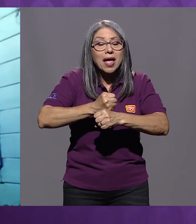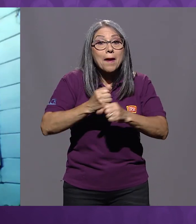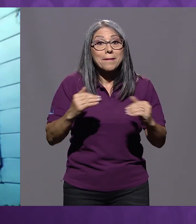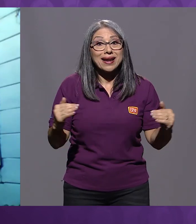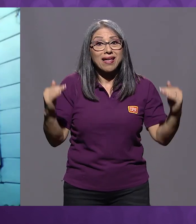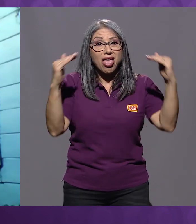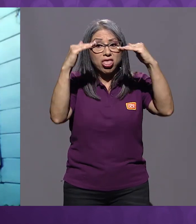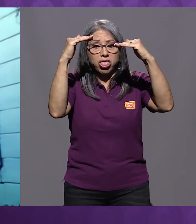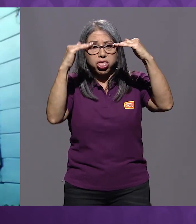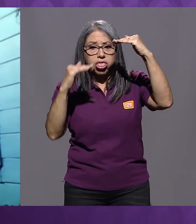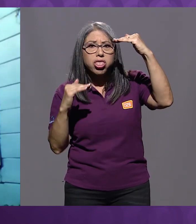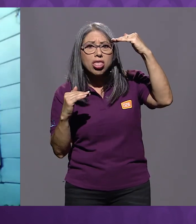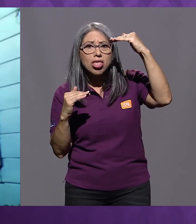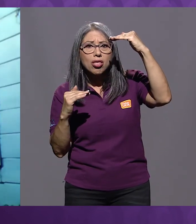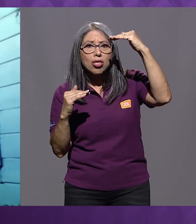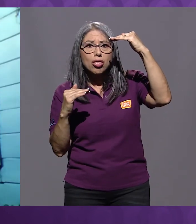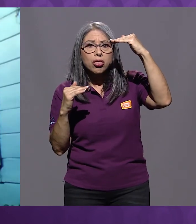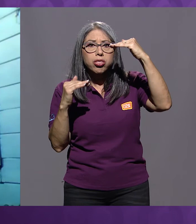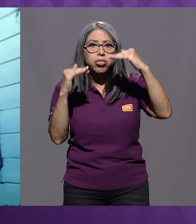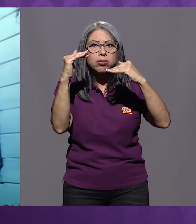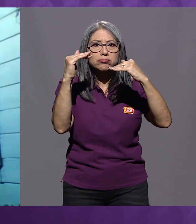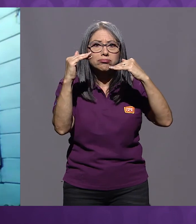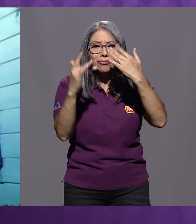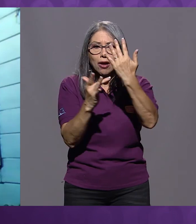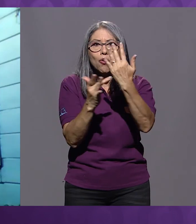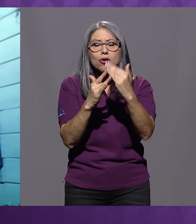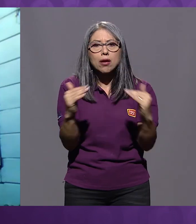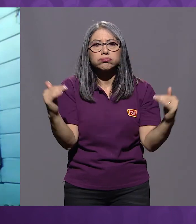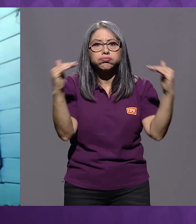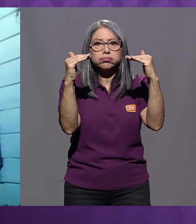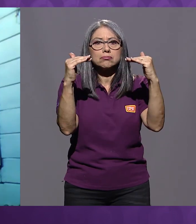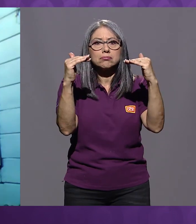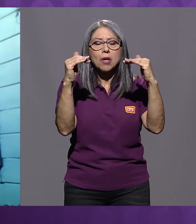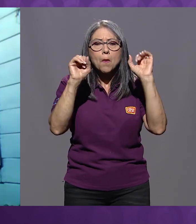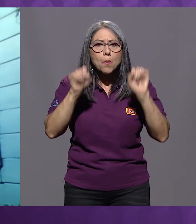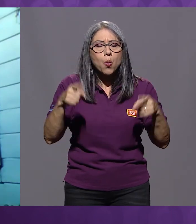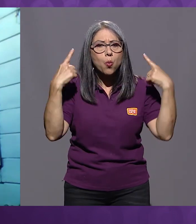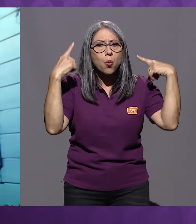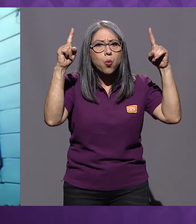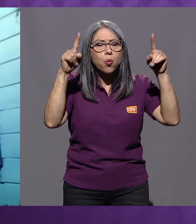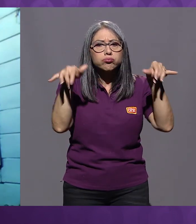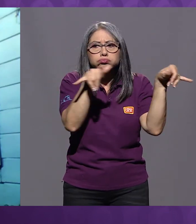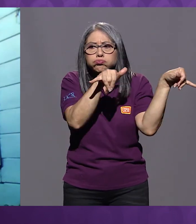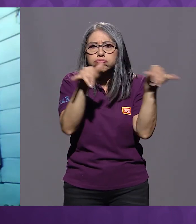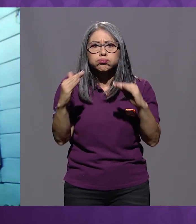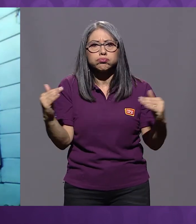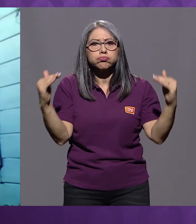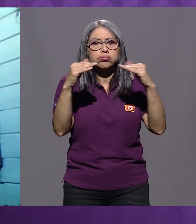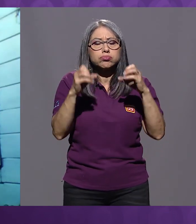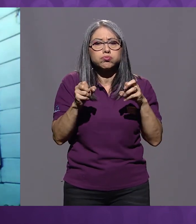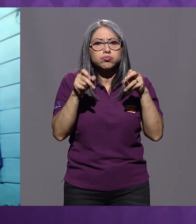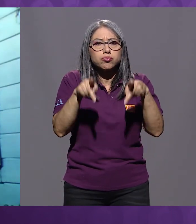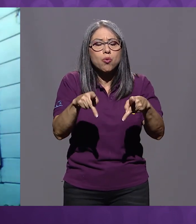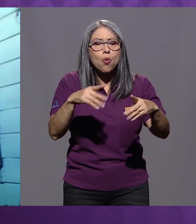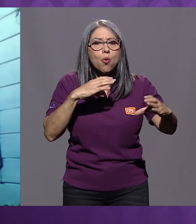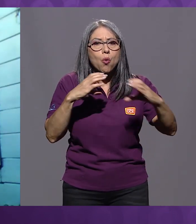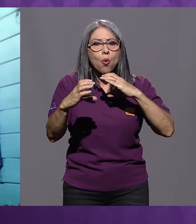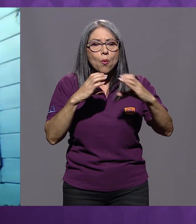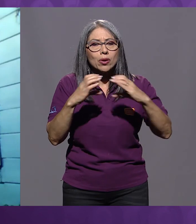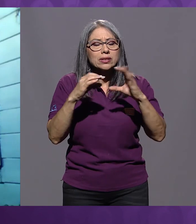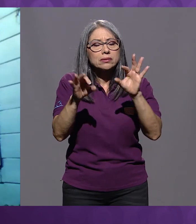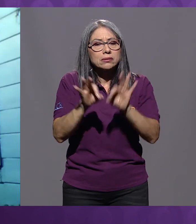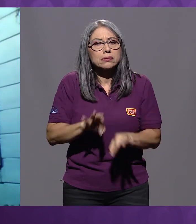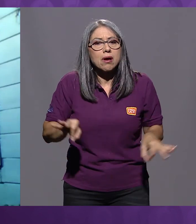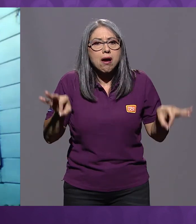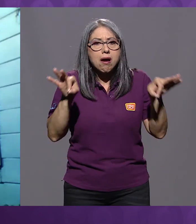brecha tecnológica se desaparezca y podamos tener una equidad de oportunidades en la parte de la comunicación,